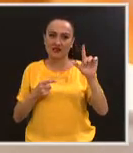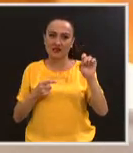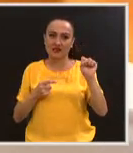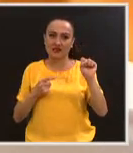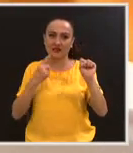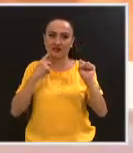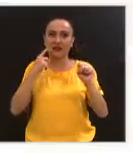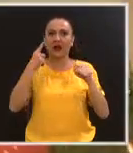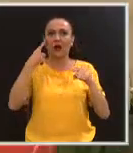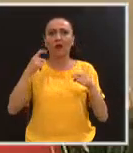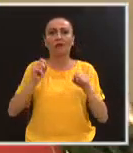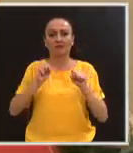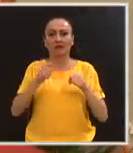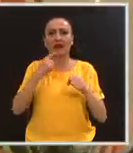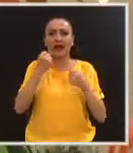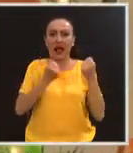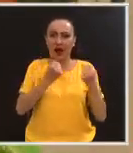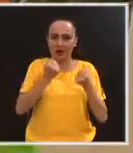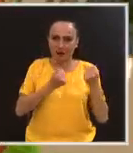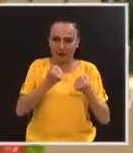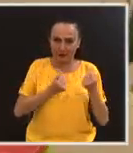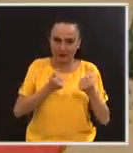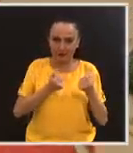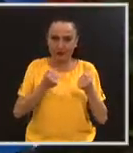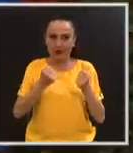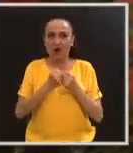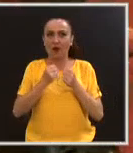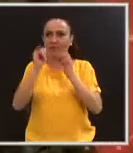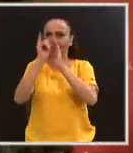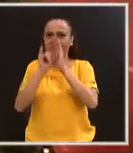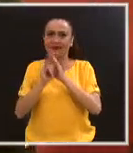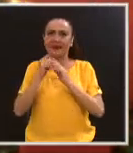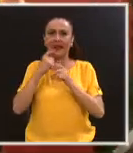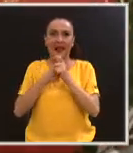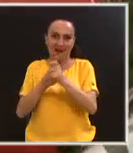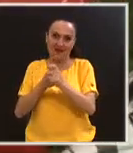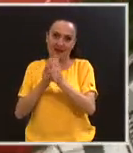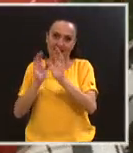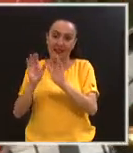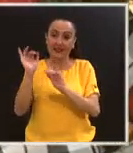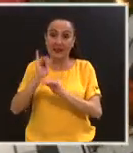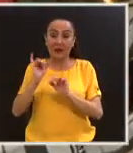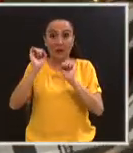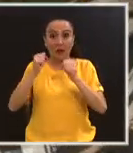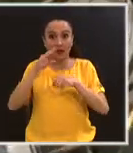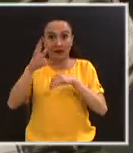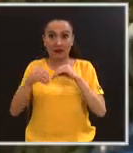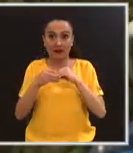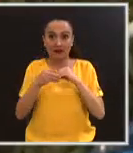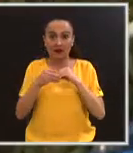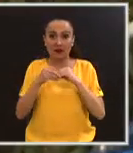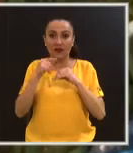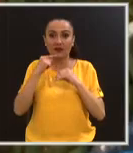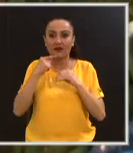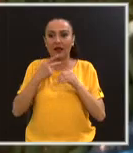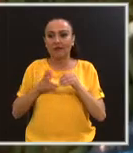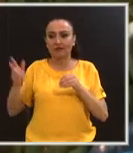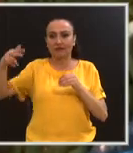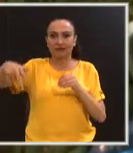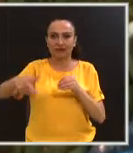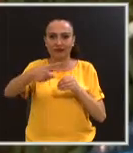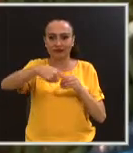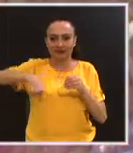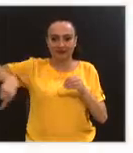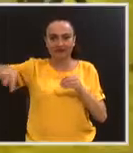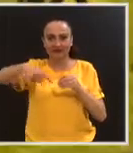sobreruedas que combina carritos con iconos de carreras de carros también se le puede incluir las pistas de Hot Wheels otra